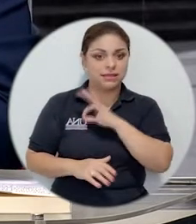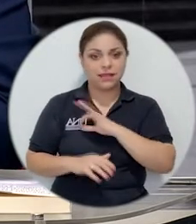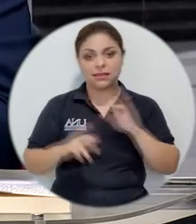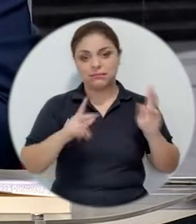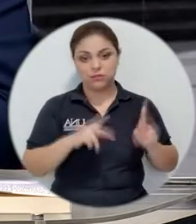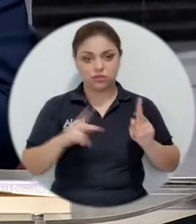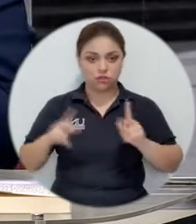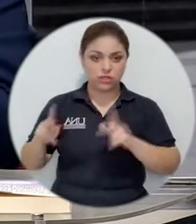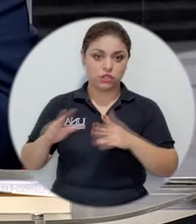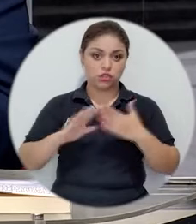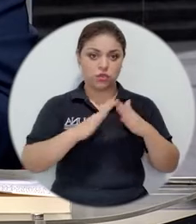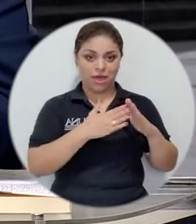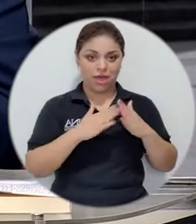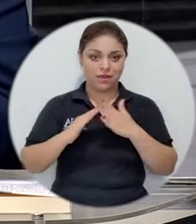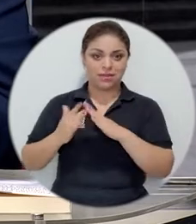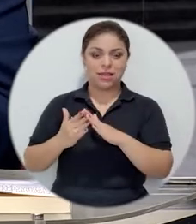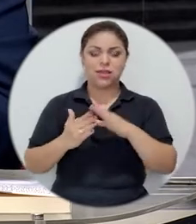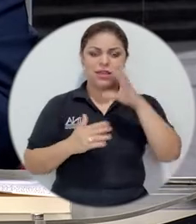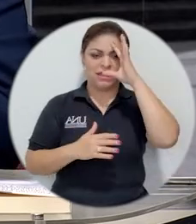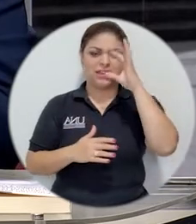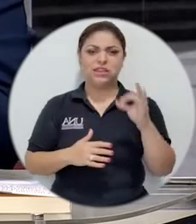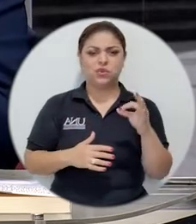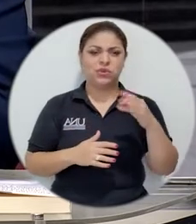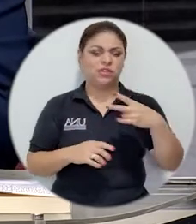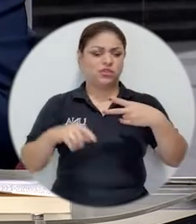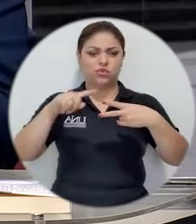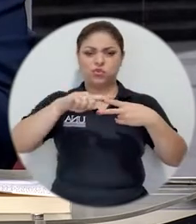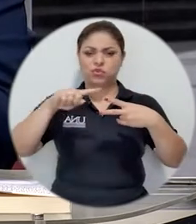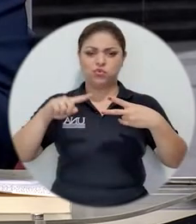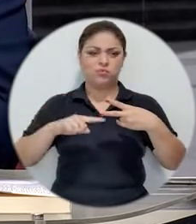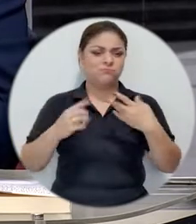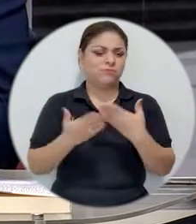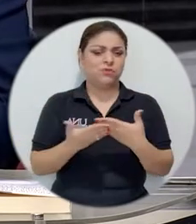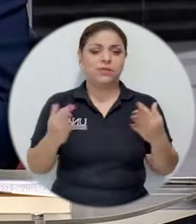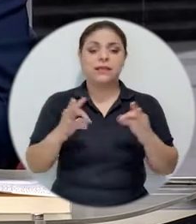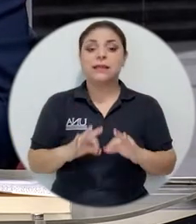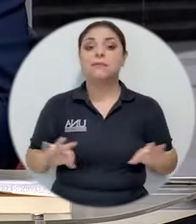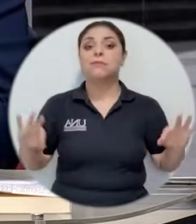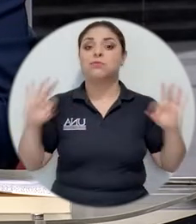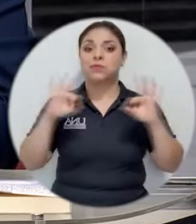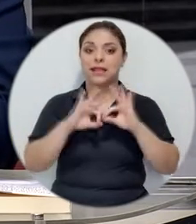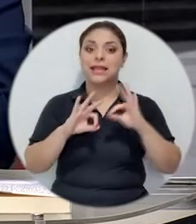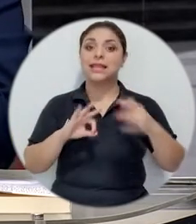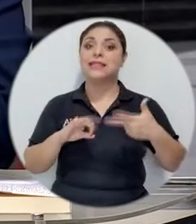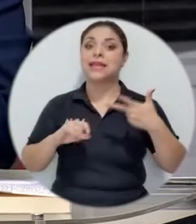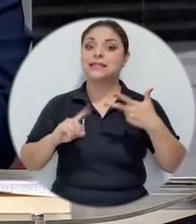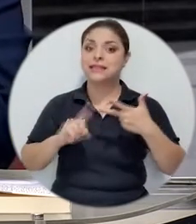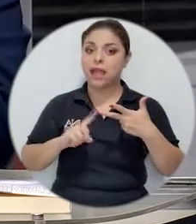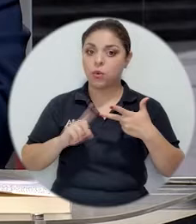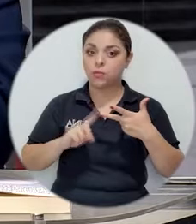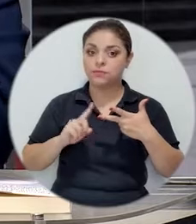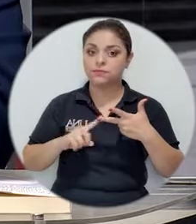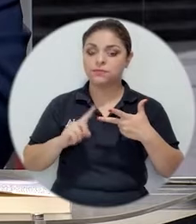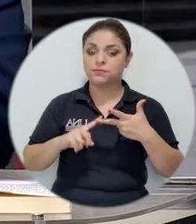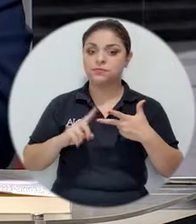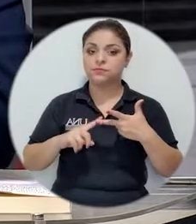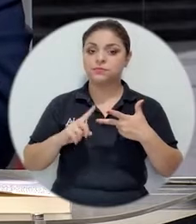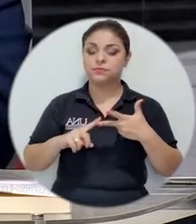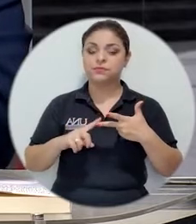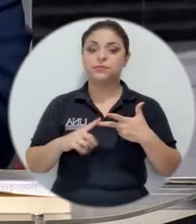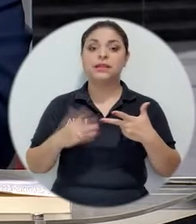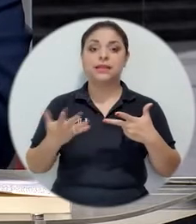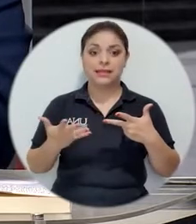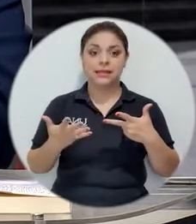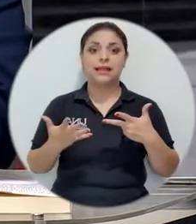bienestar de la población y de la ciudadanía. Entonces me parece a mí que esas dos líneas son muy importantes, y una tercera que tiene que ver con